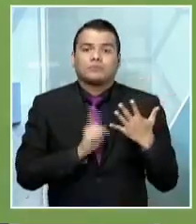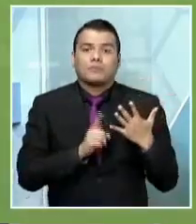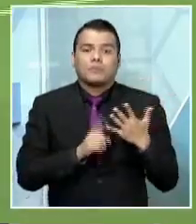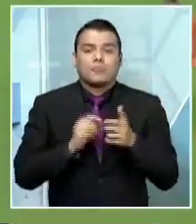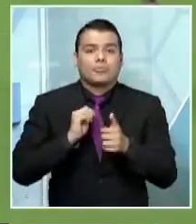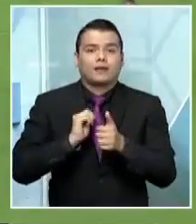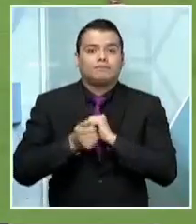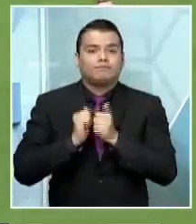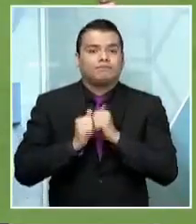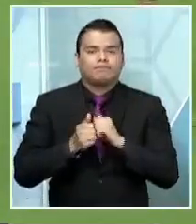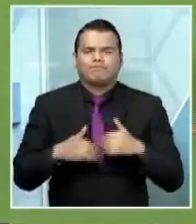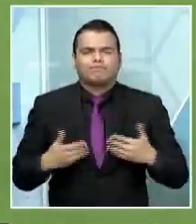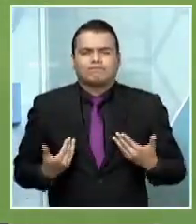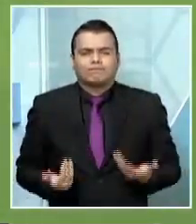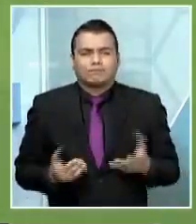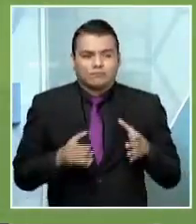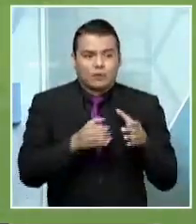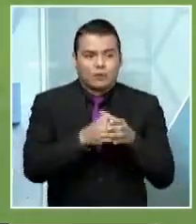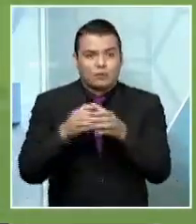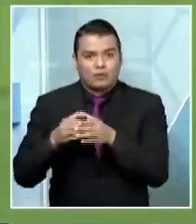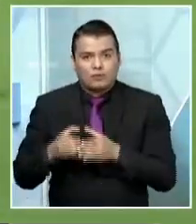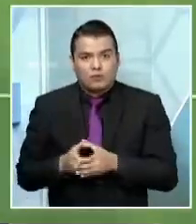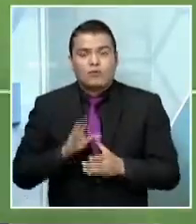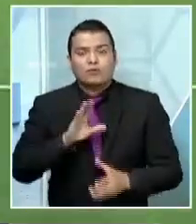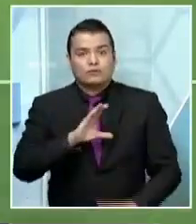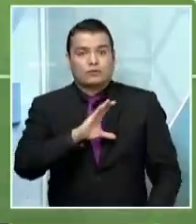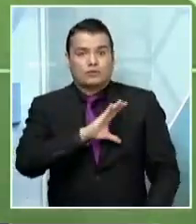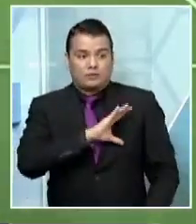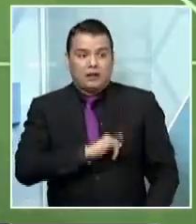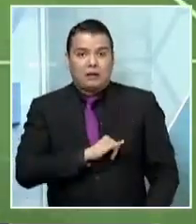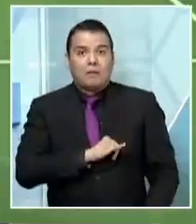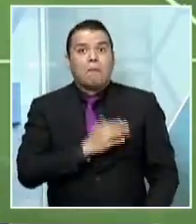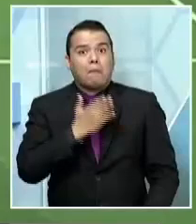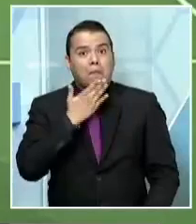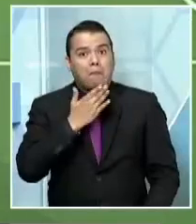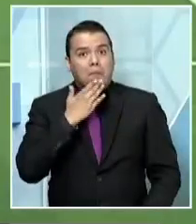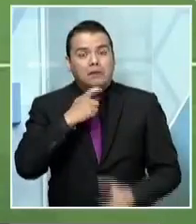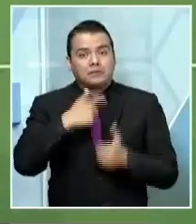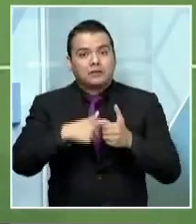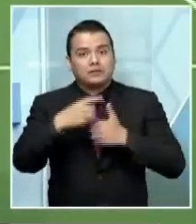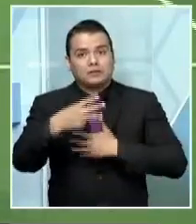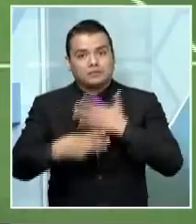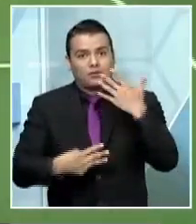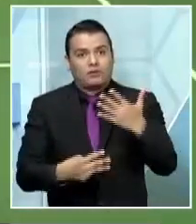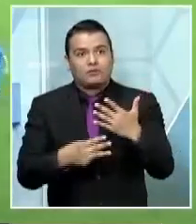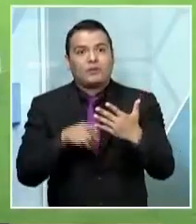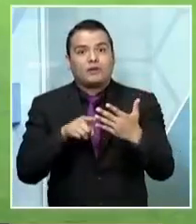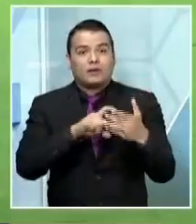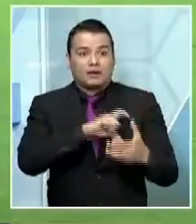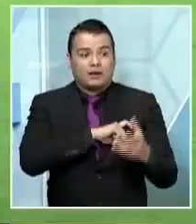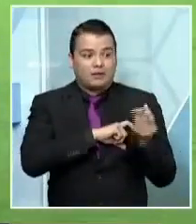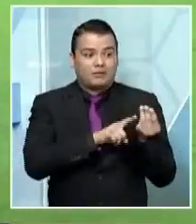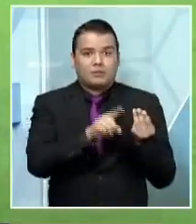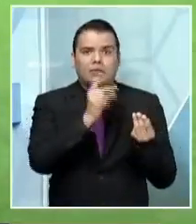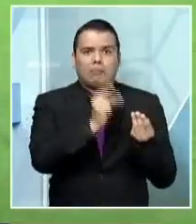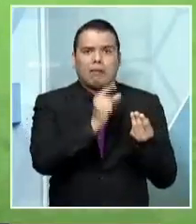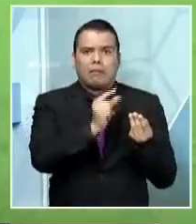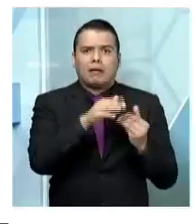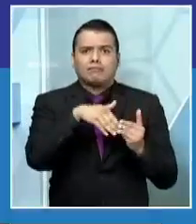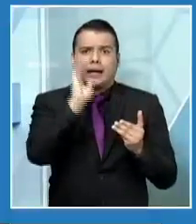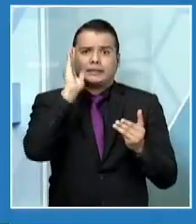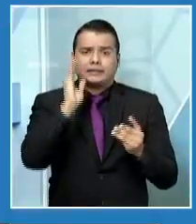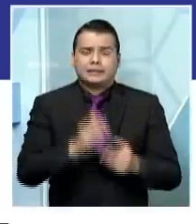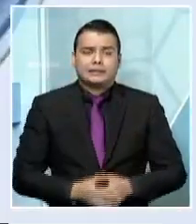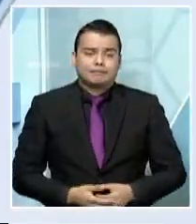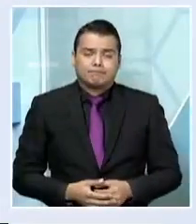Y en deportes, los equipos de la ciudad se mantuvieron entre los 8. Siguen preocupando las continuas expulsiones en los azucareros.